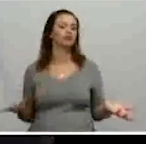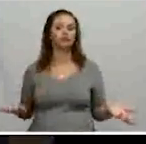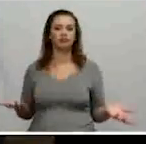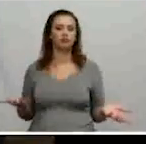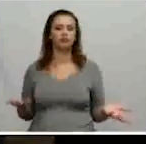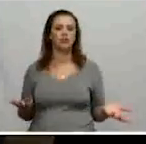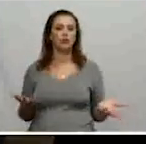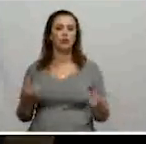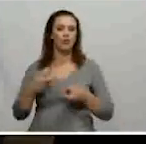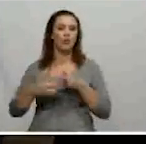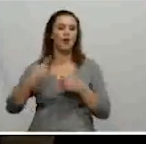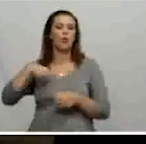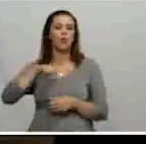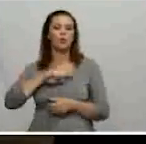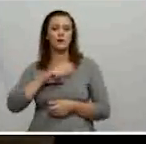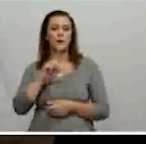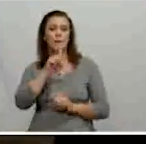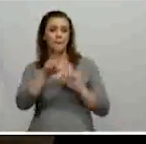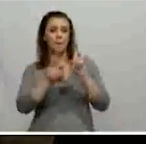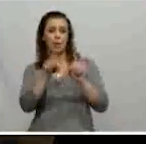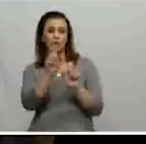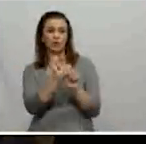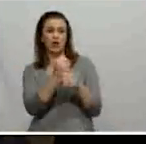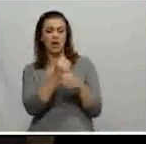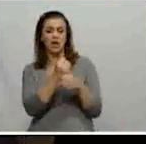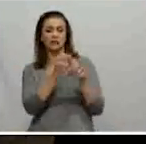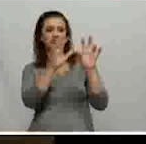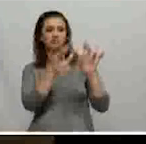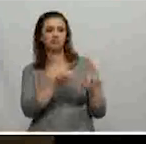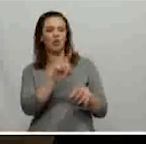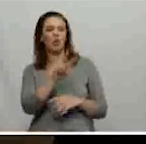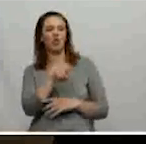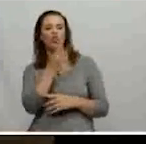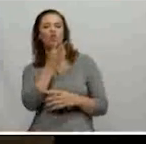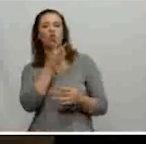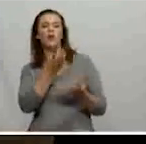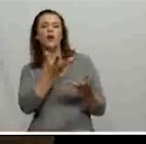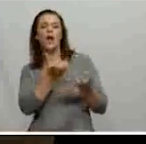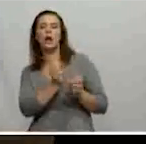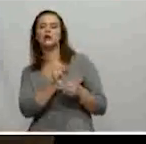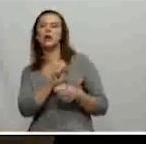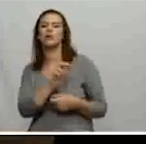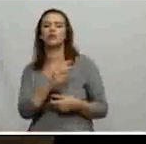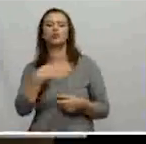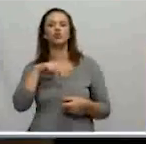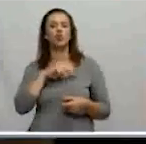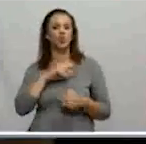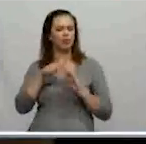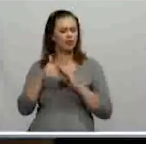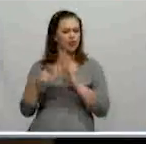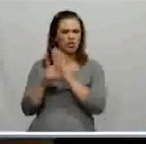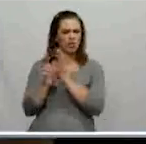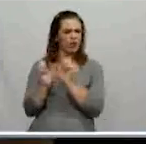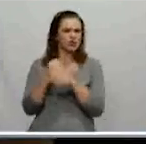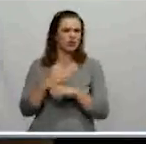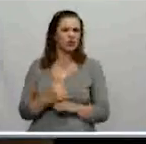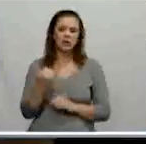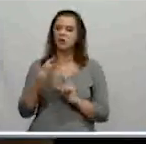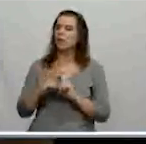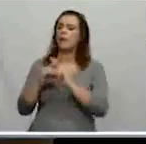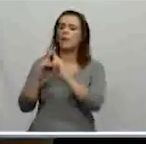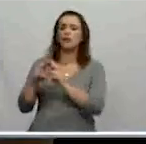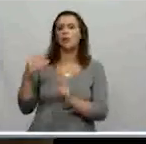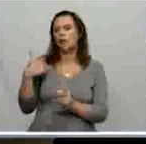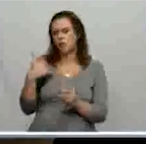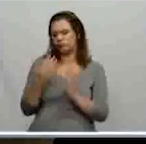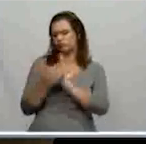sea, las preguntas que ustedes generalmente redactan son con un doble sentido. Nosotros tenemos todo el derecho a hacerlo, y si lo prestamos es porque